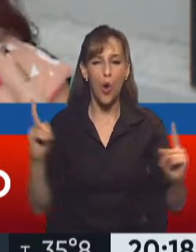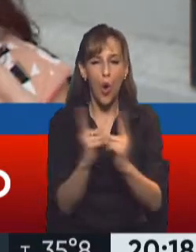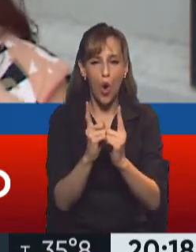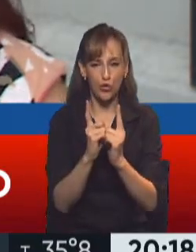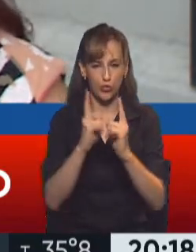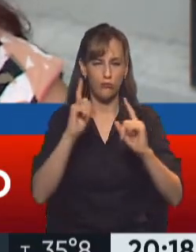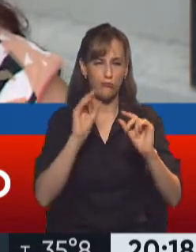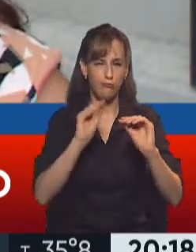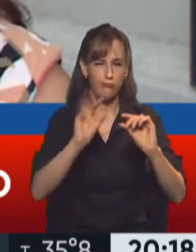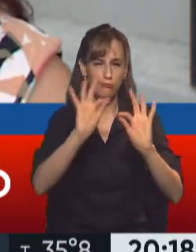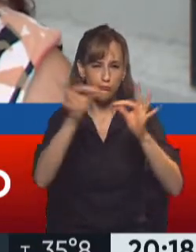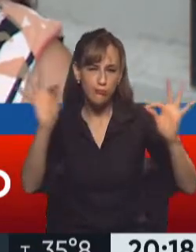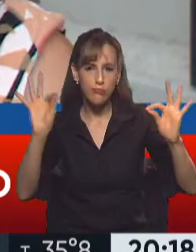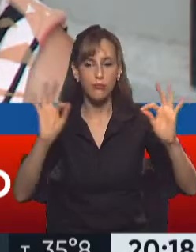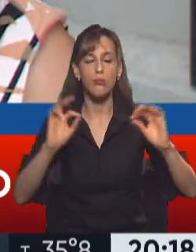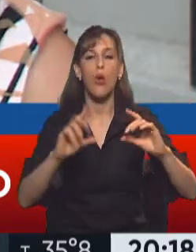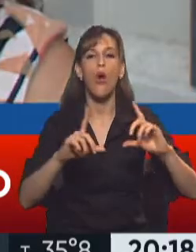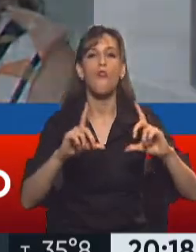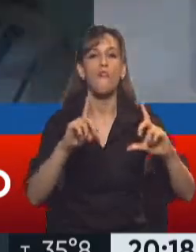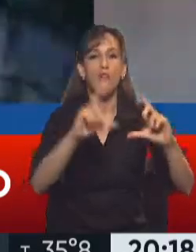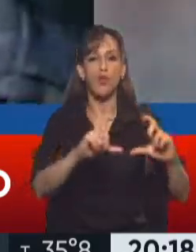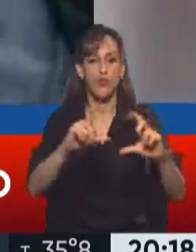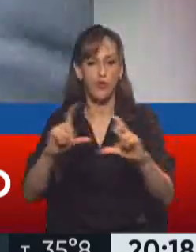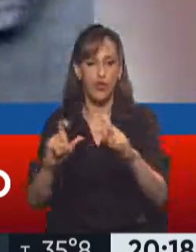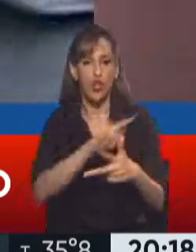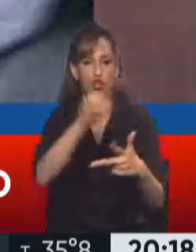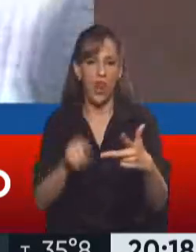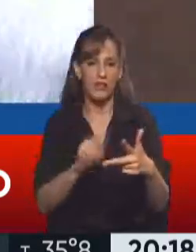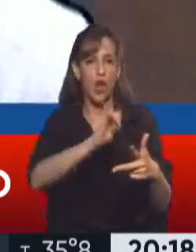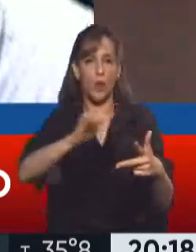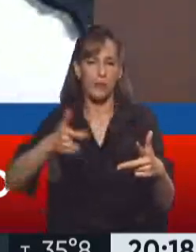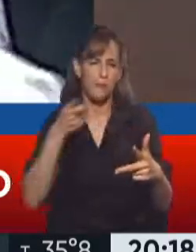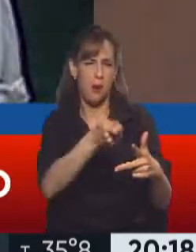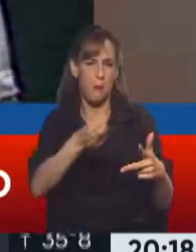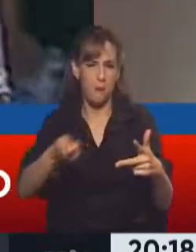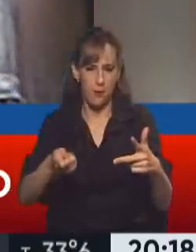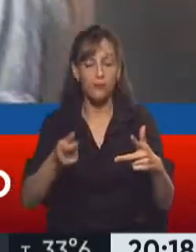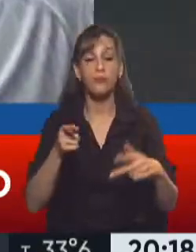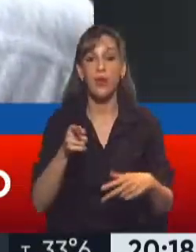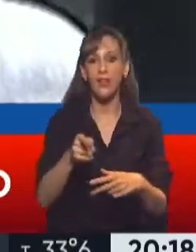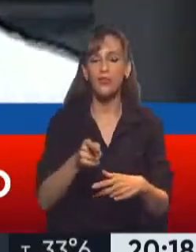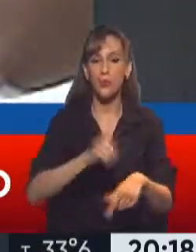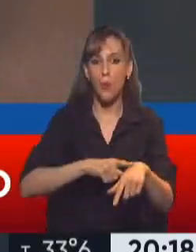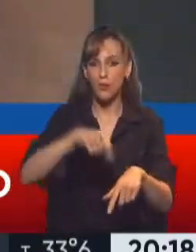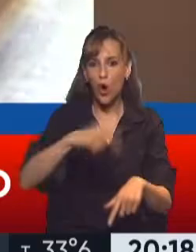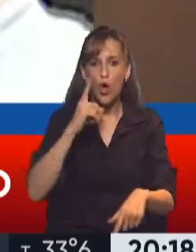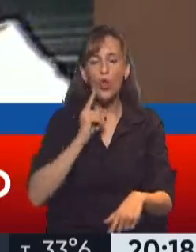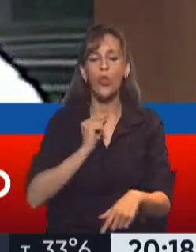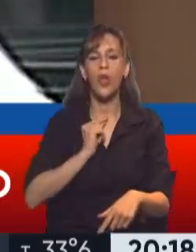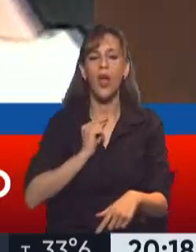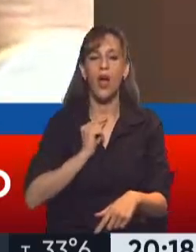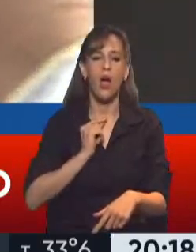foto de los tres pibes. Y eso va a ser muy conmovedor cuando